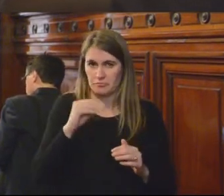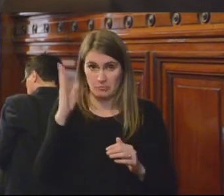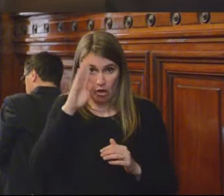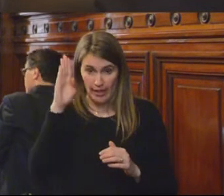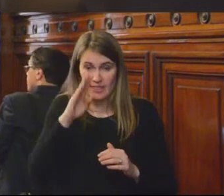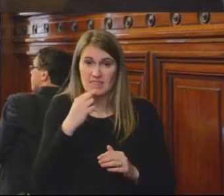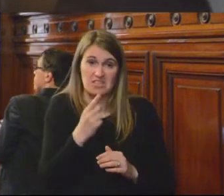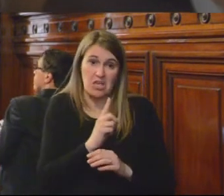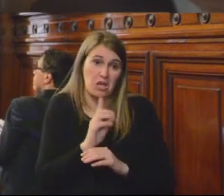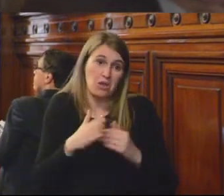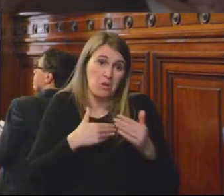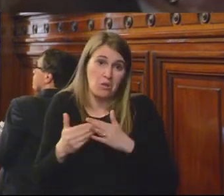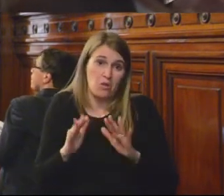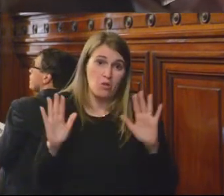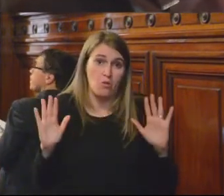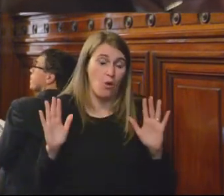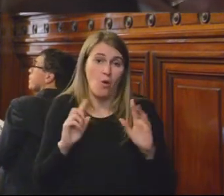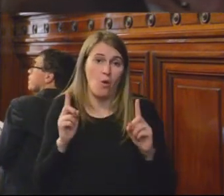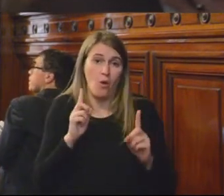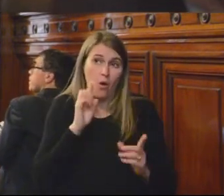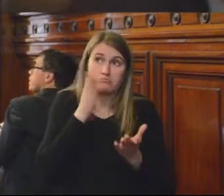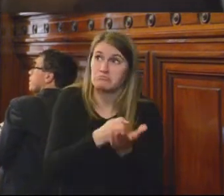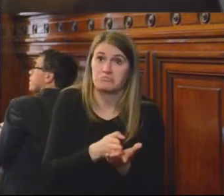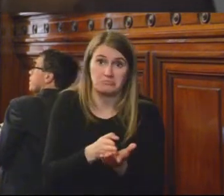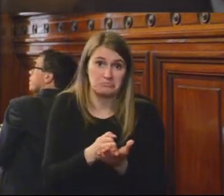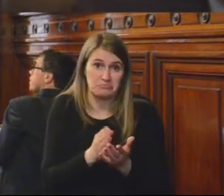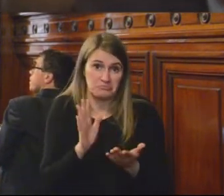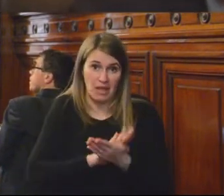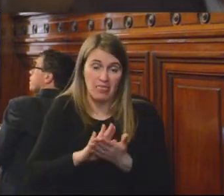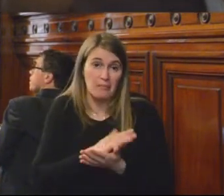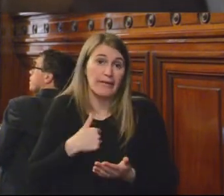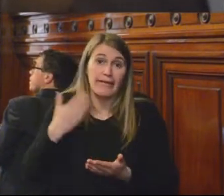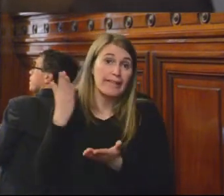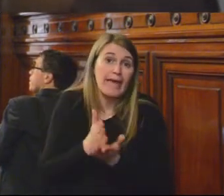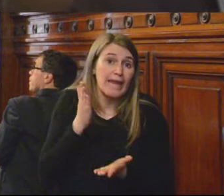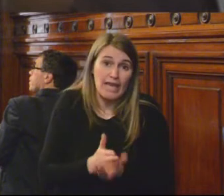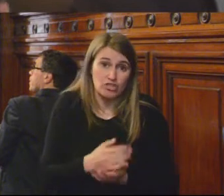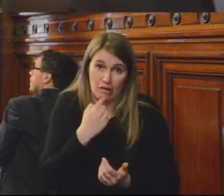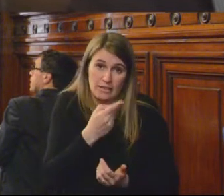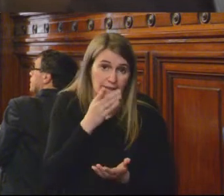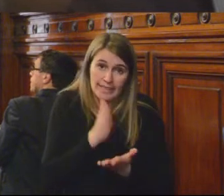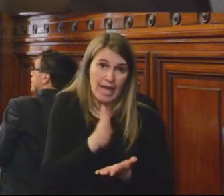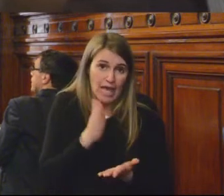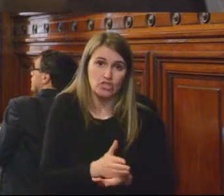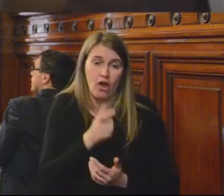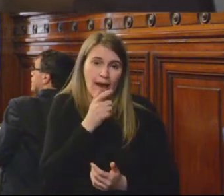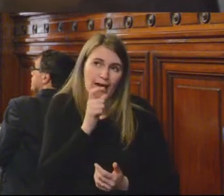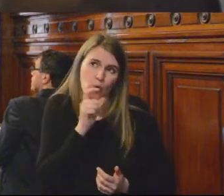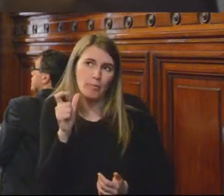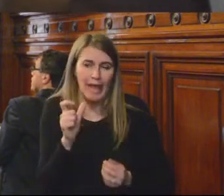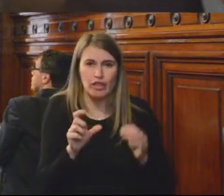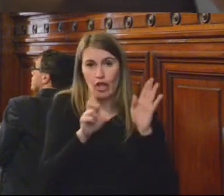inejecutable, porque no puedes eliminar el ejercicio de un derecho, y además que contaron con argumentos legales